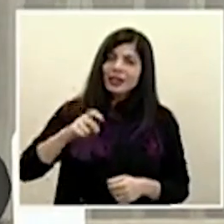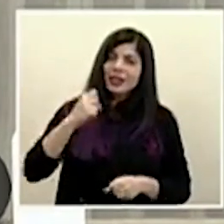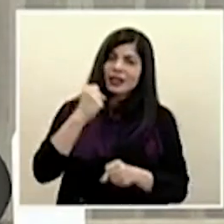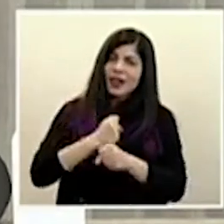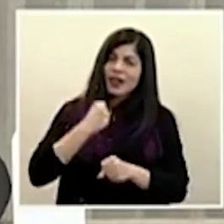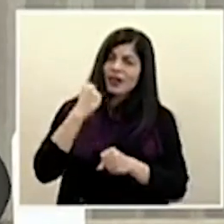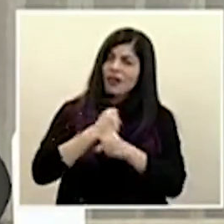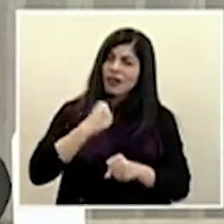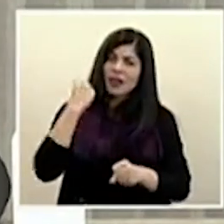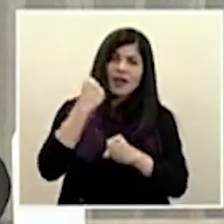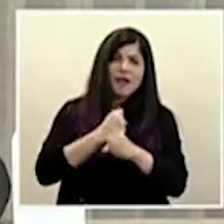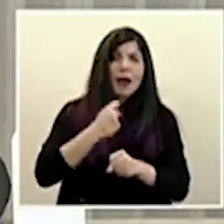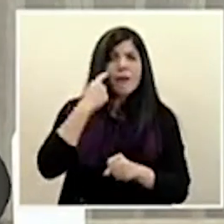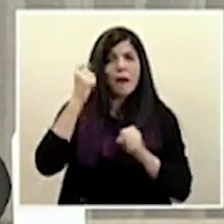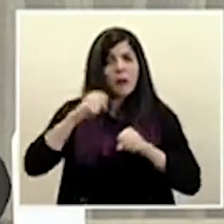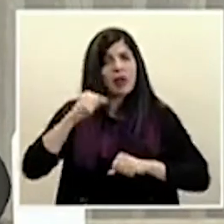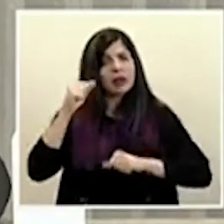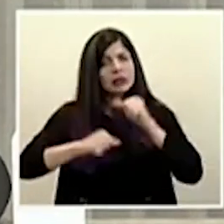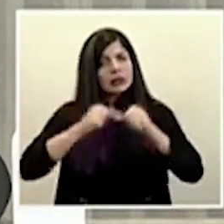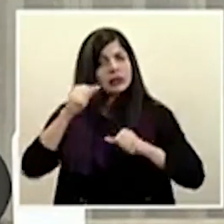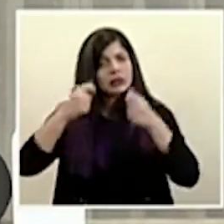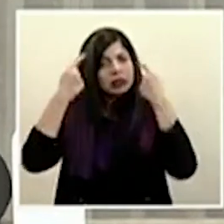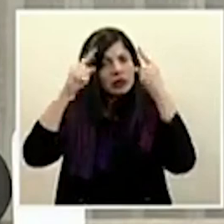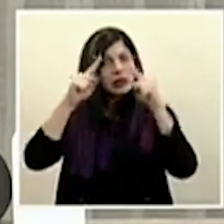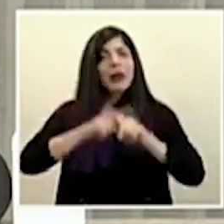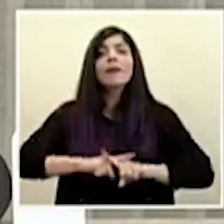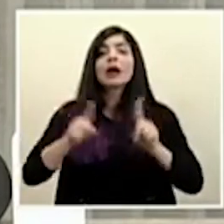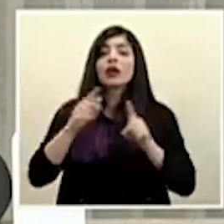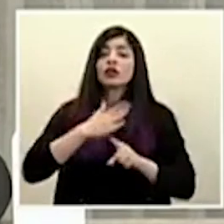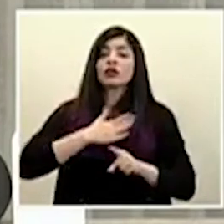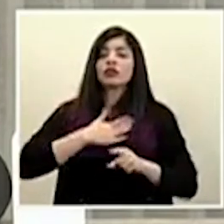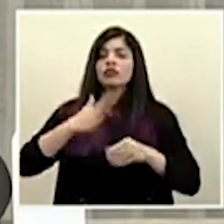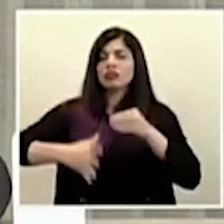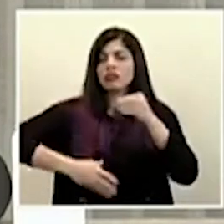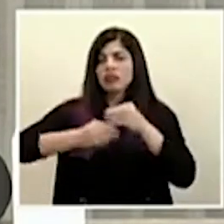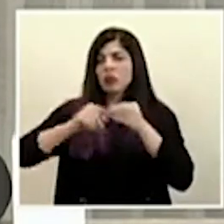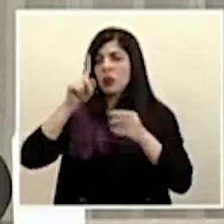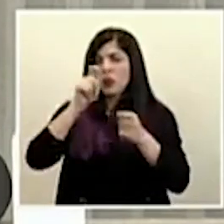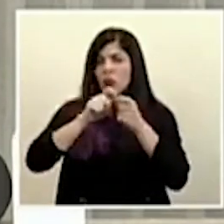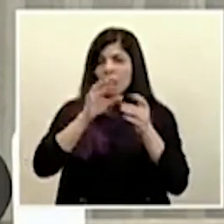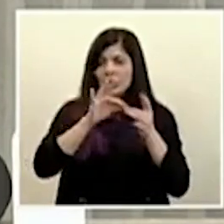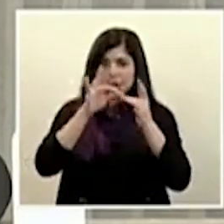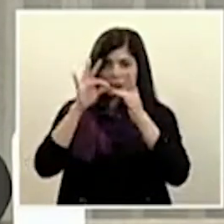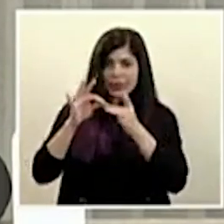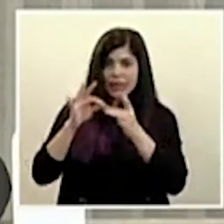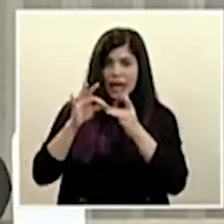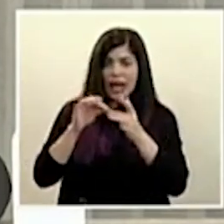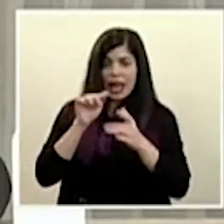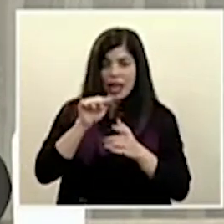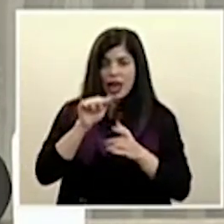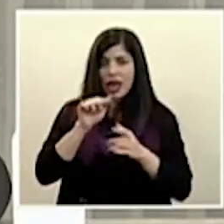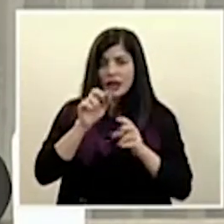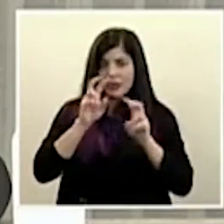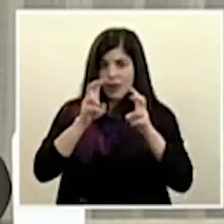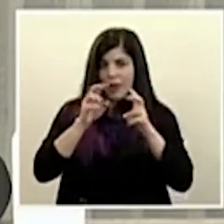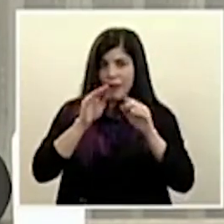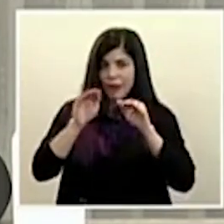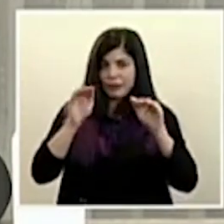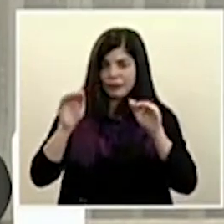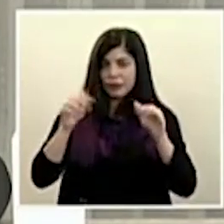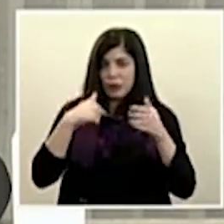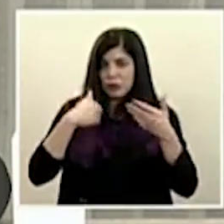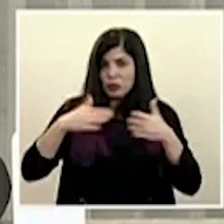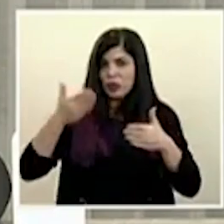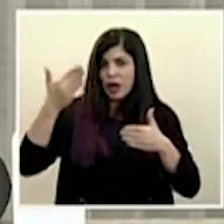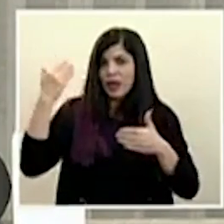trabajar, trabajar y trabajar para salir adelante, pero yo agregaría algo especial a ese llamado que yo he